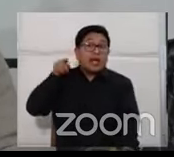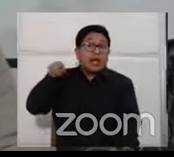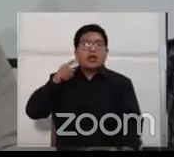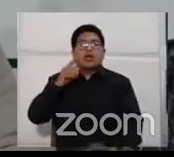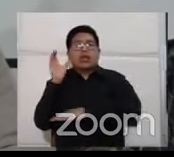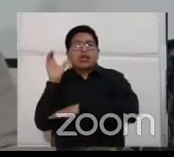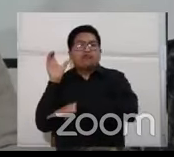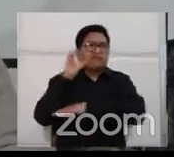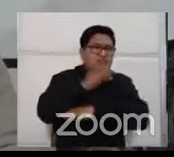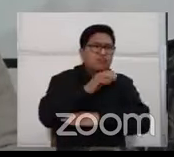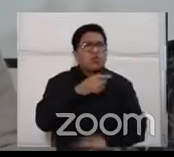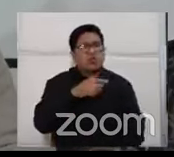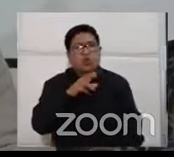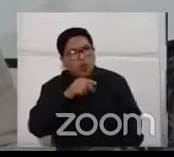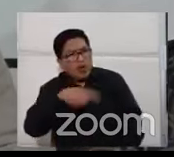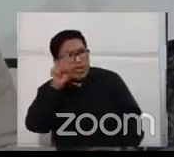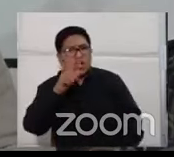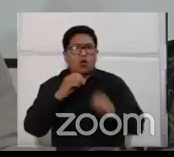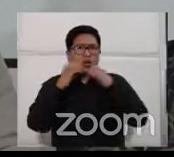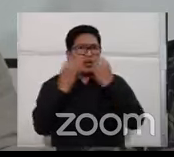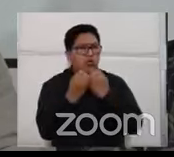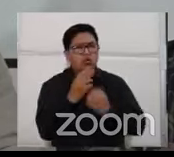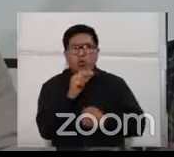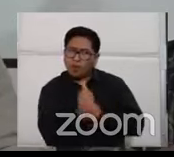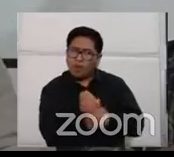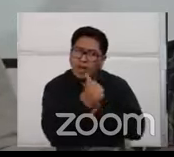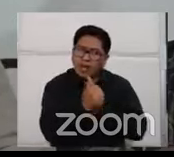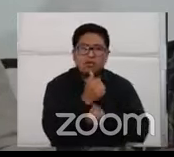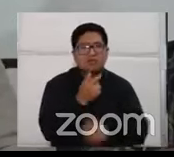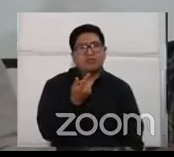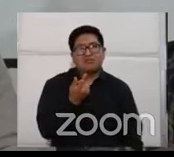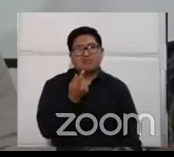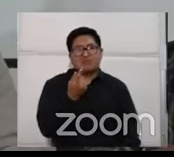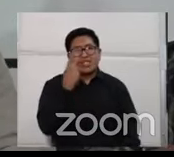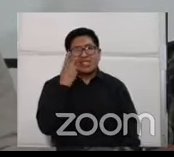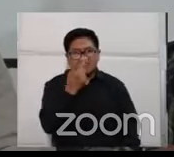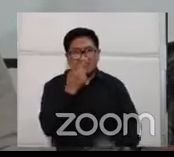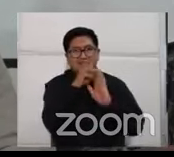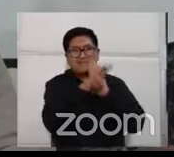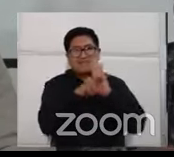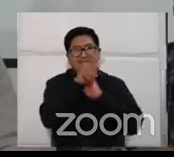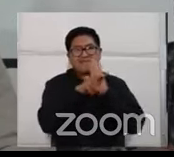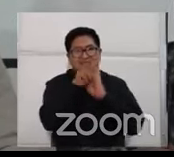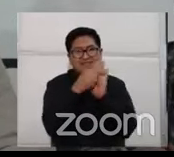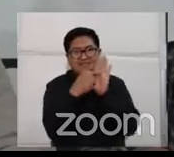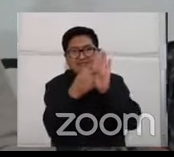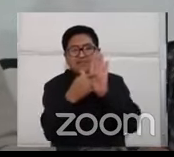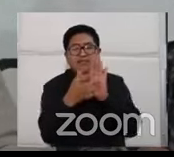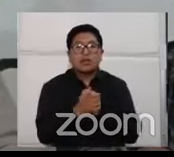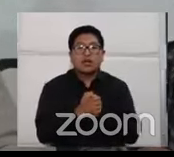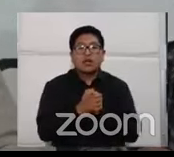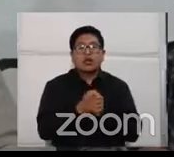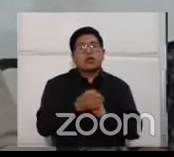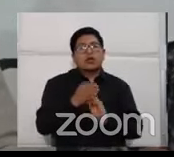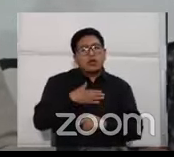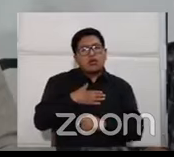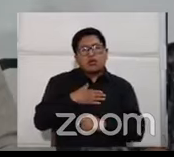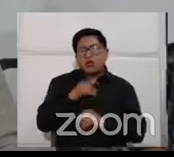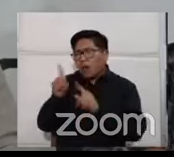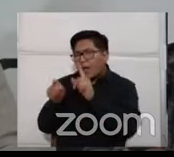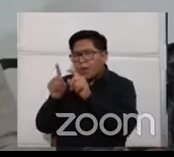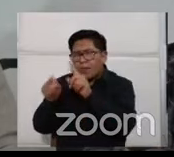o hay siempre está desconfianza en la sociedad haciendo el vídeo también vimos que preguntábamos a los niños de